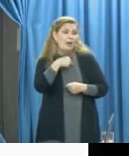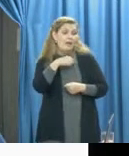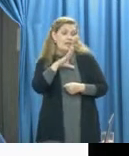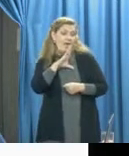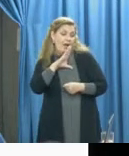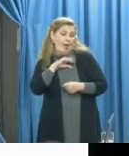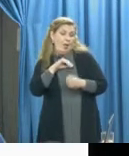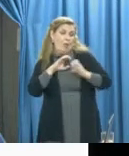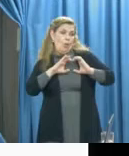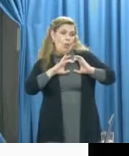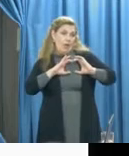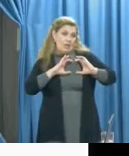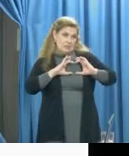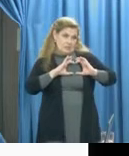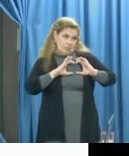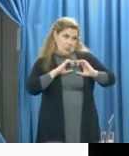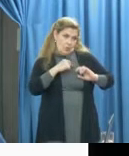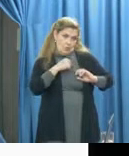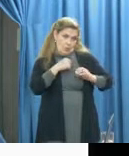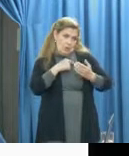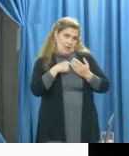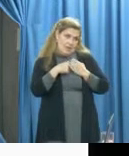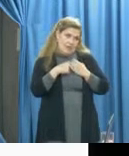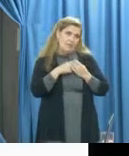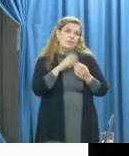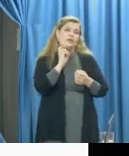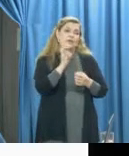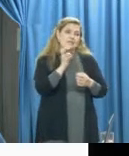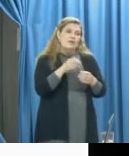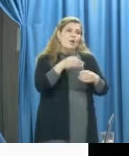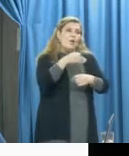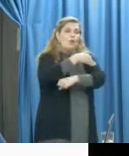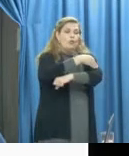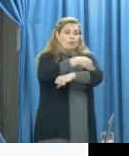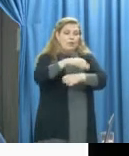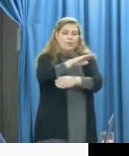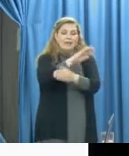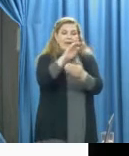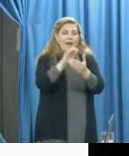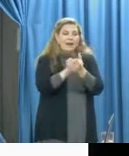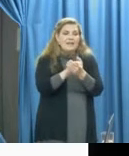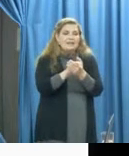comunidad muy cerrada, endogámica, consanguínea.